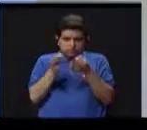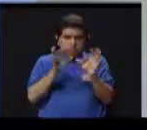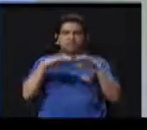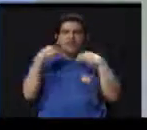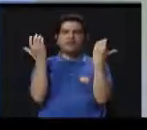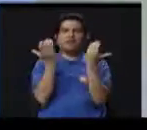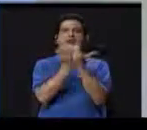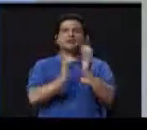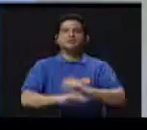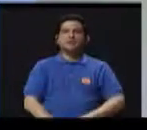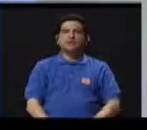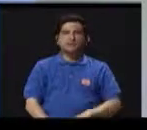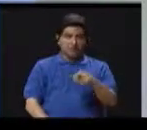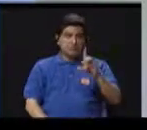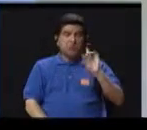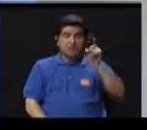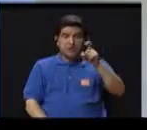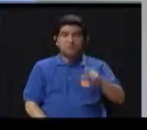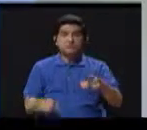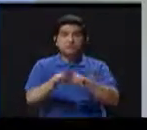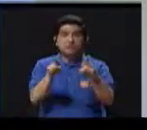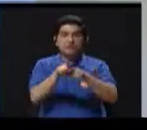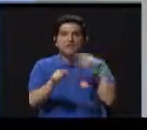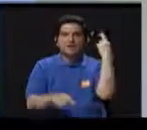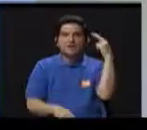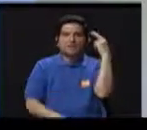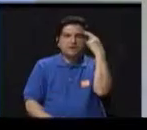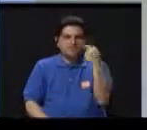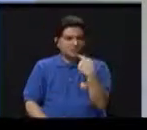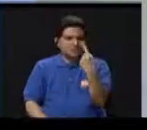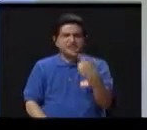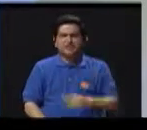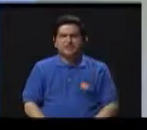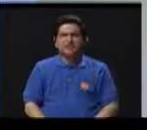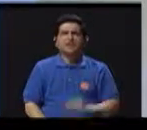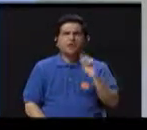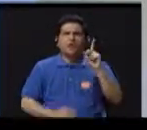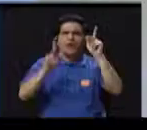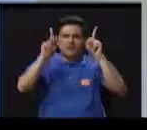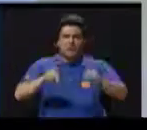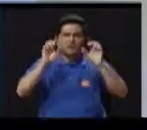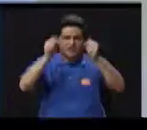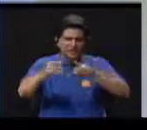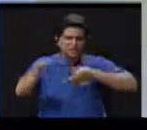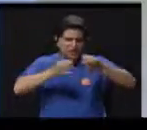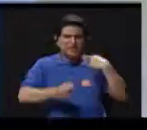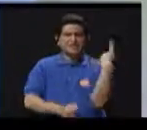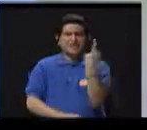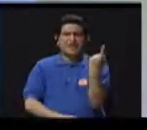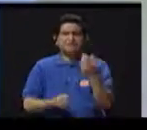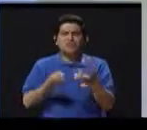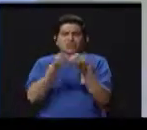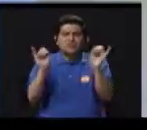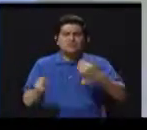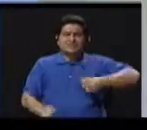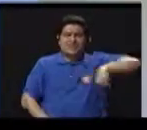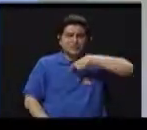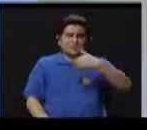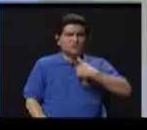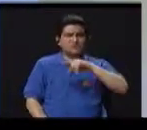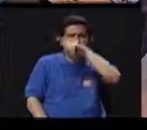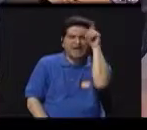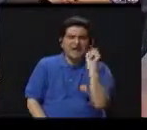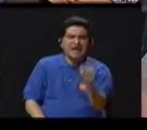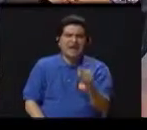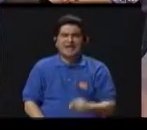lo explicó ante su clase, digamos, cuando se lo diagnosticaron. Entonces también fue como por eso, porque dijimos, ok, son personas que pueden explicar solitos sin que